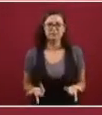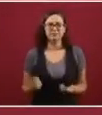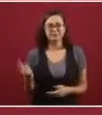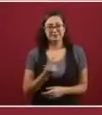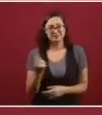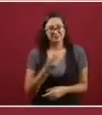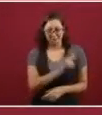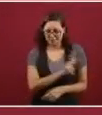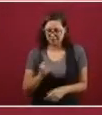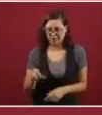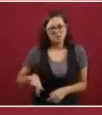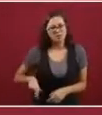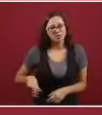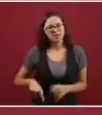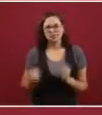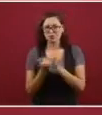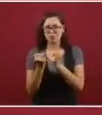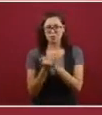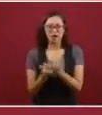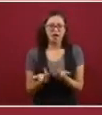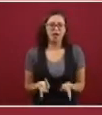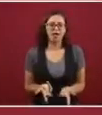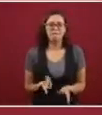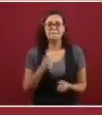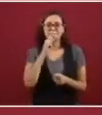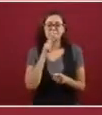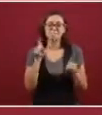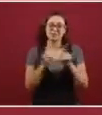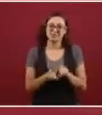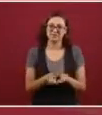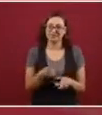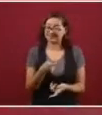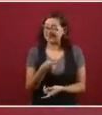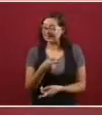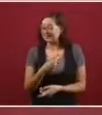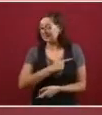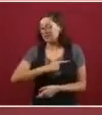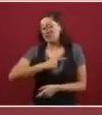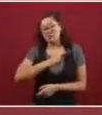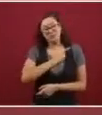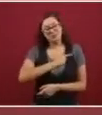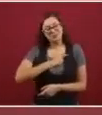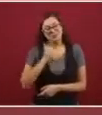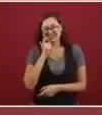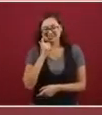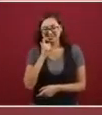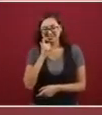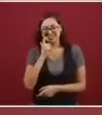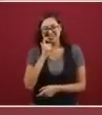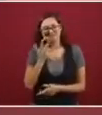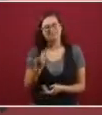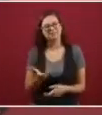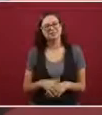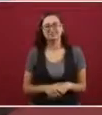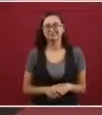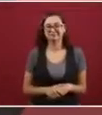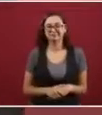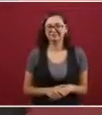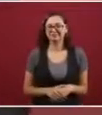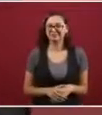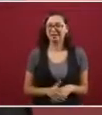y sobre todo la mañosería. O sea, al